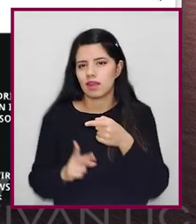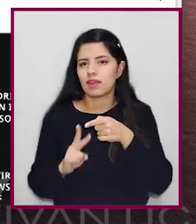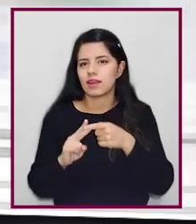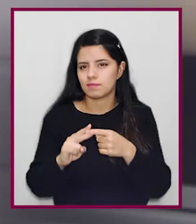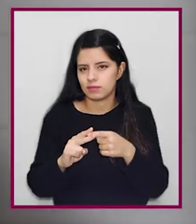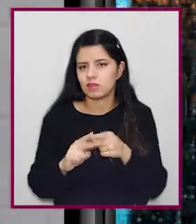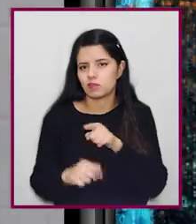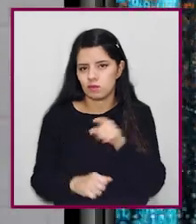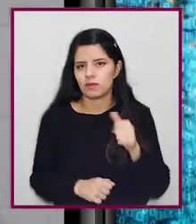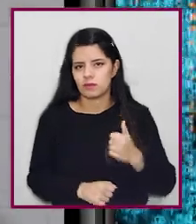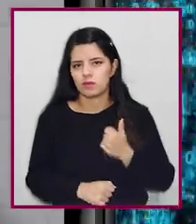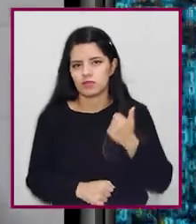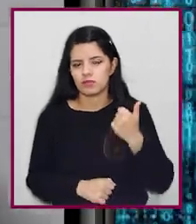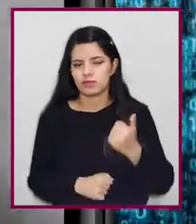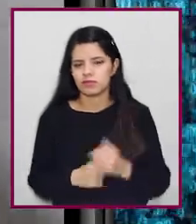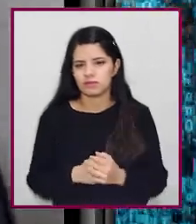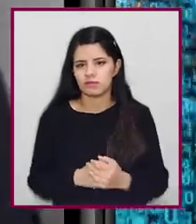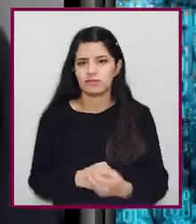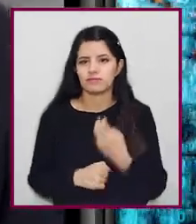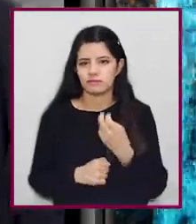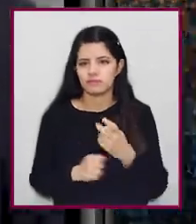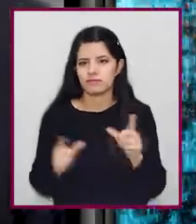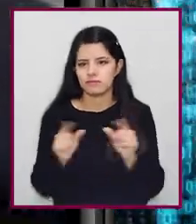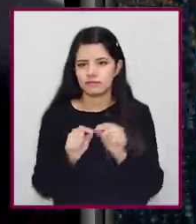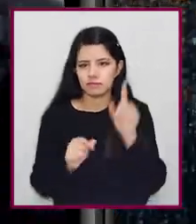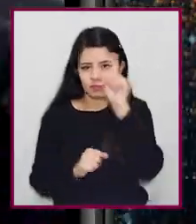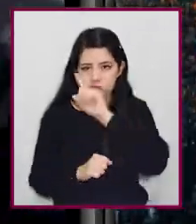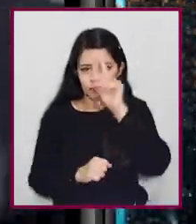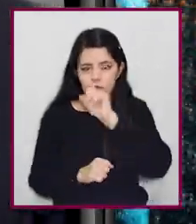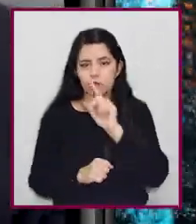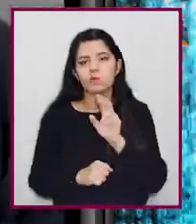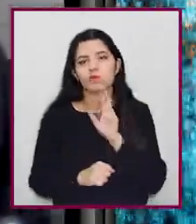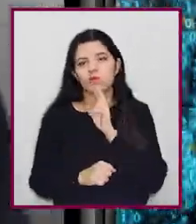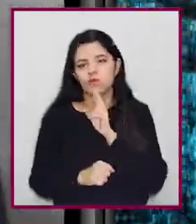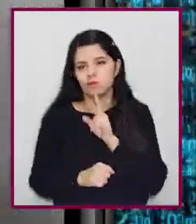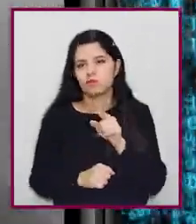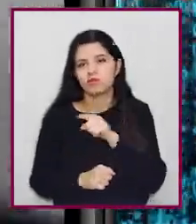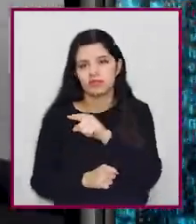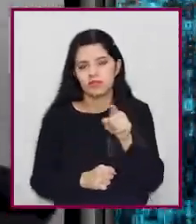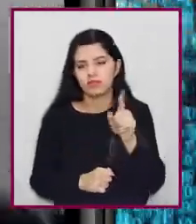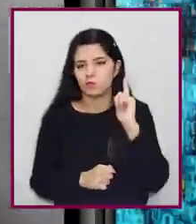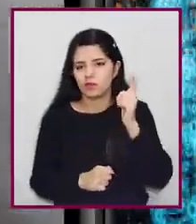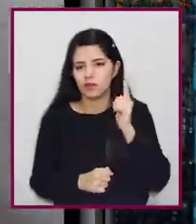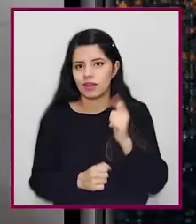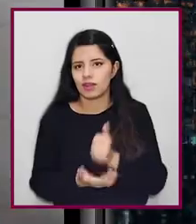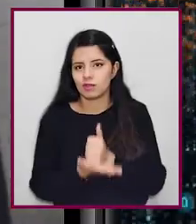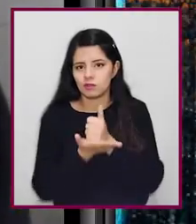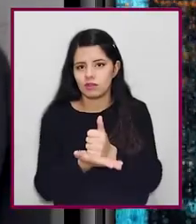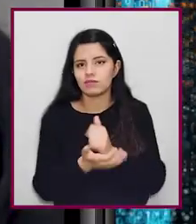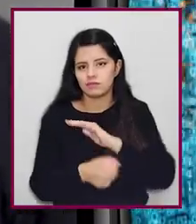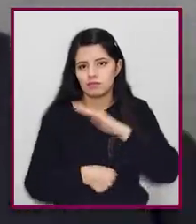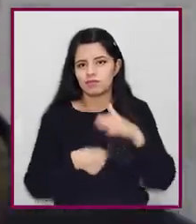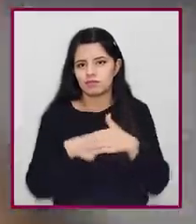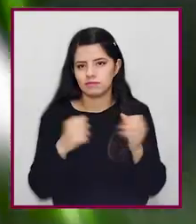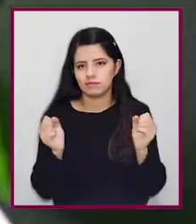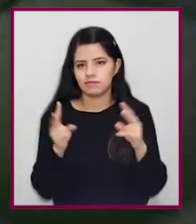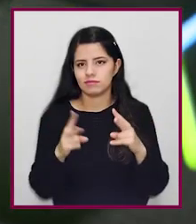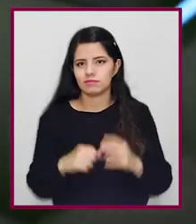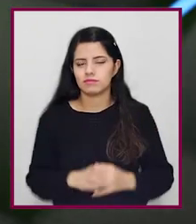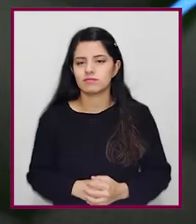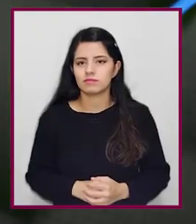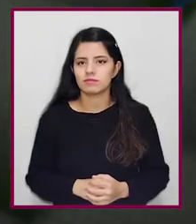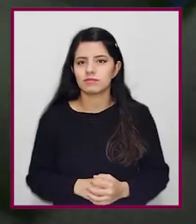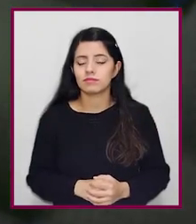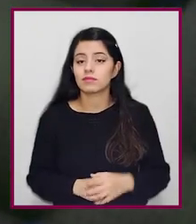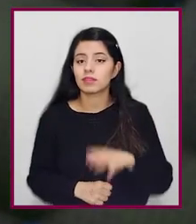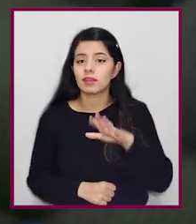sabemos aprovechar. Y con eso les dejo estos consejos. Espero que mejoren sus búsquedas y nos vemos aquí en la próxima ocasión. Oye,